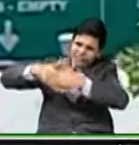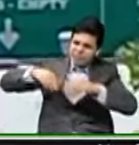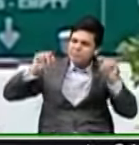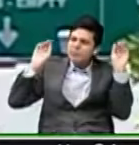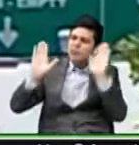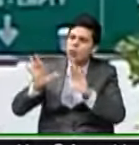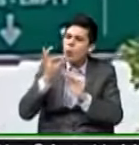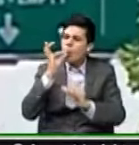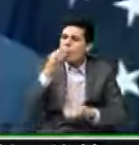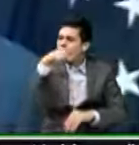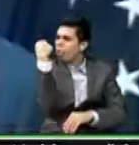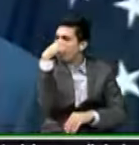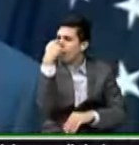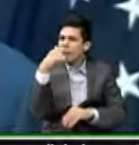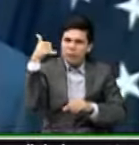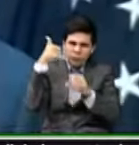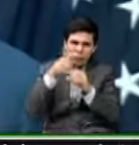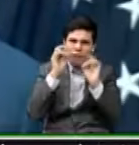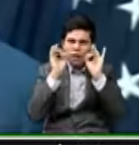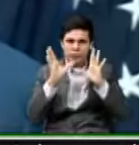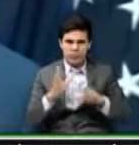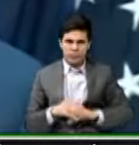y violadores.